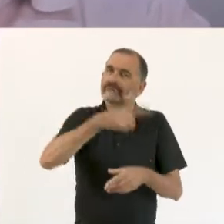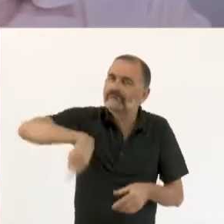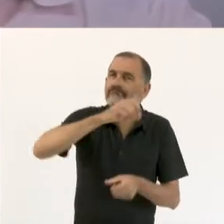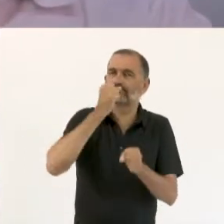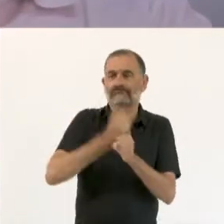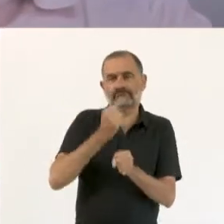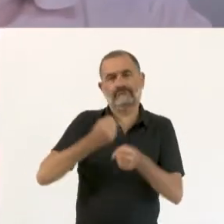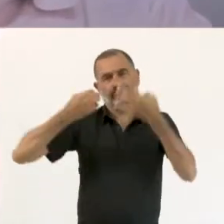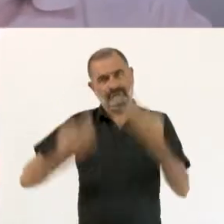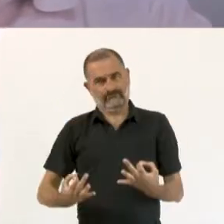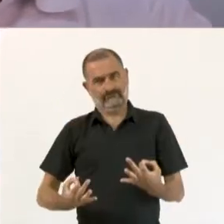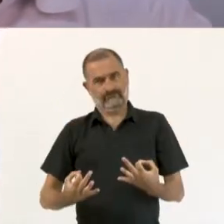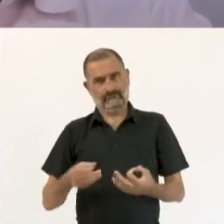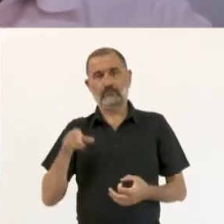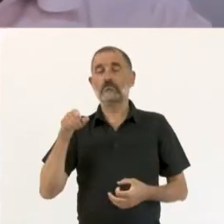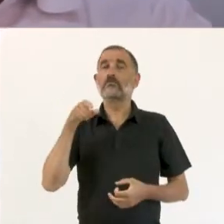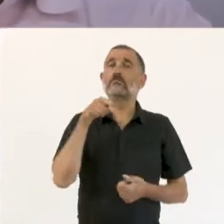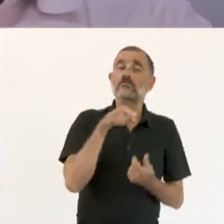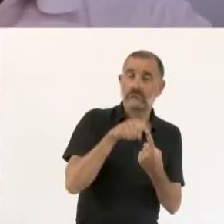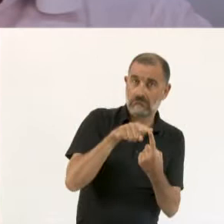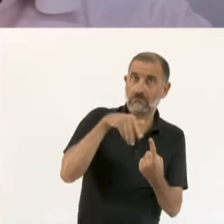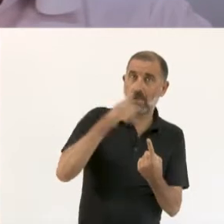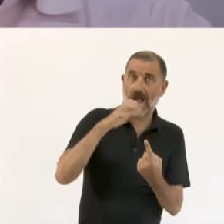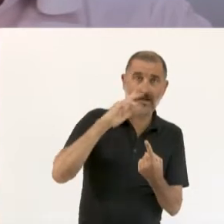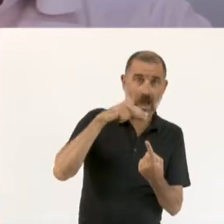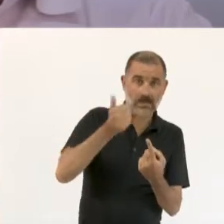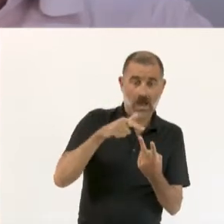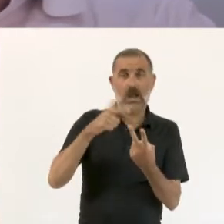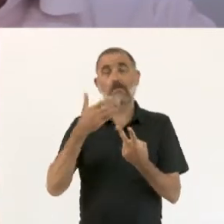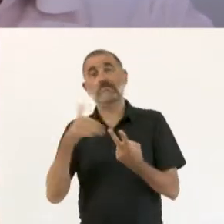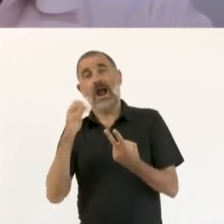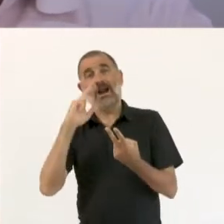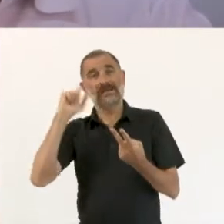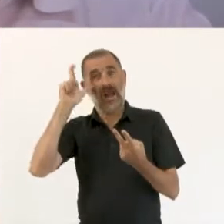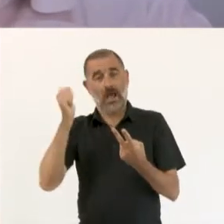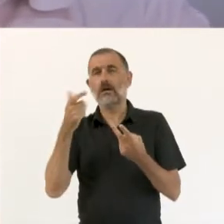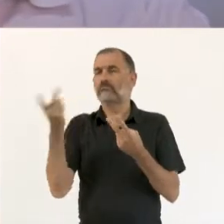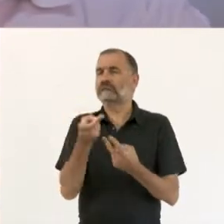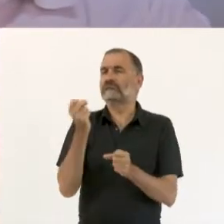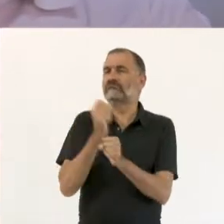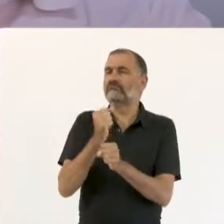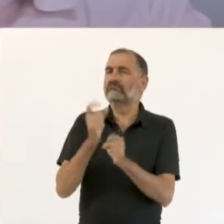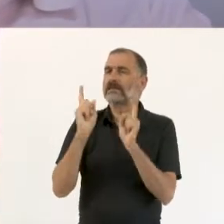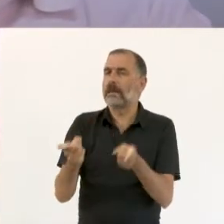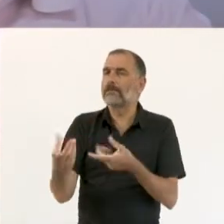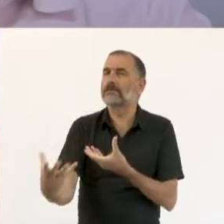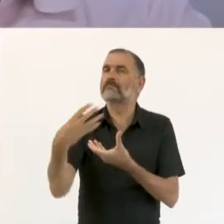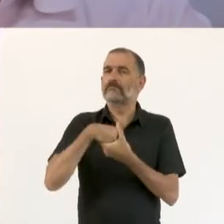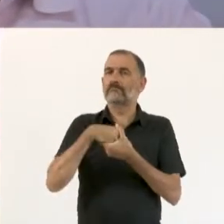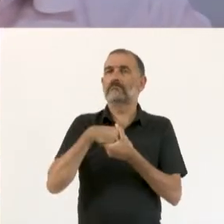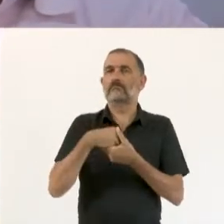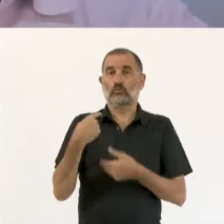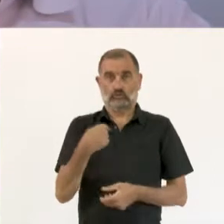trabajo, tanto Mariela como Mariana, y la incorporación de las personas